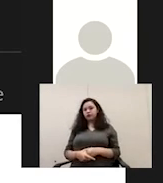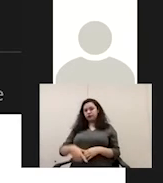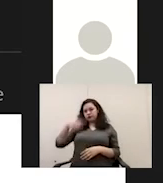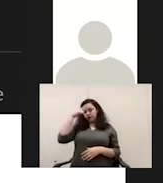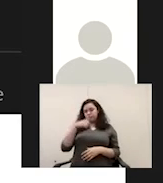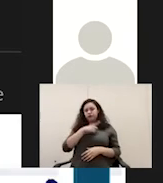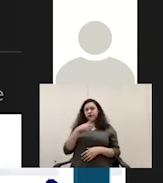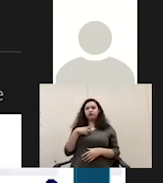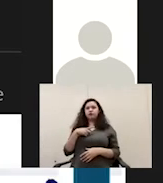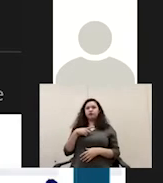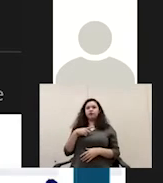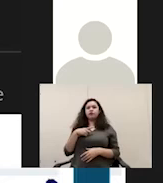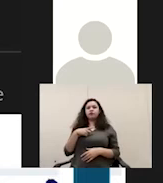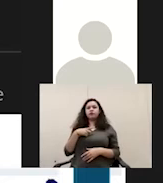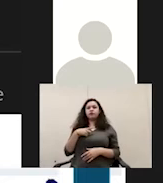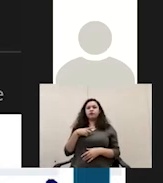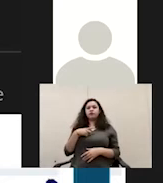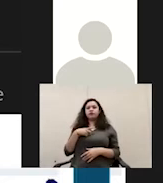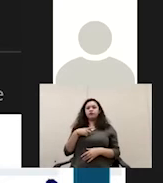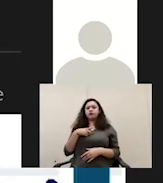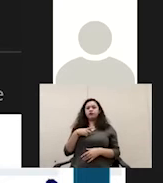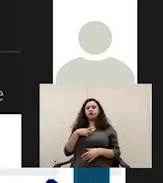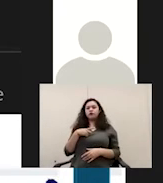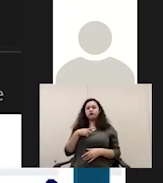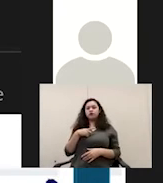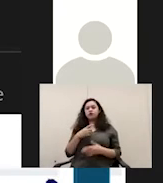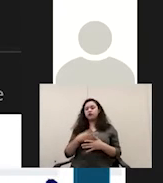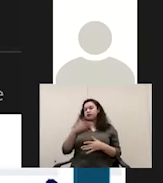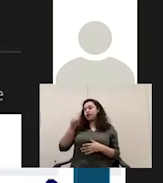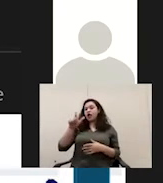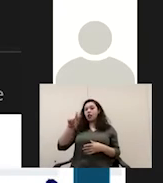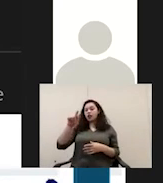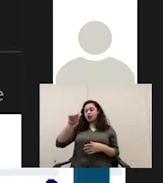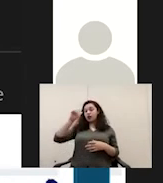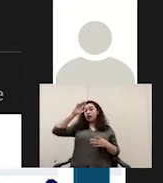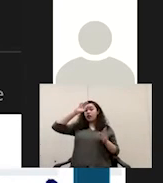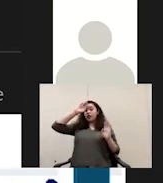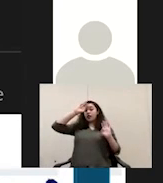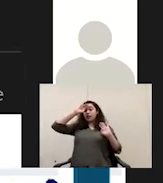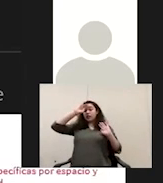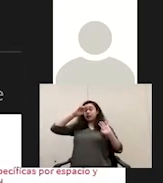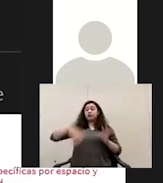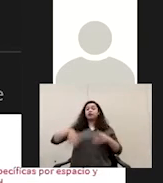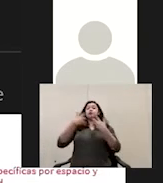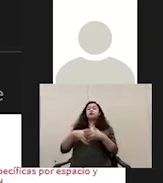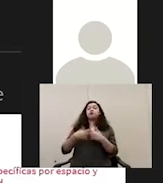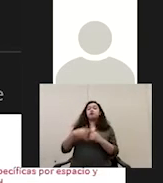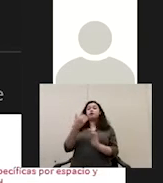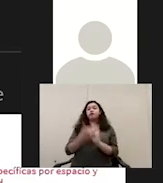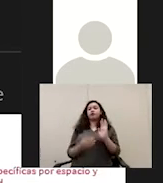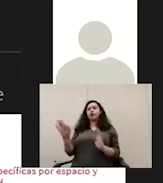ser solamente con el alta, en donde les den la titulación de anticuerpos ya baja o que